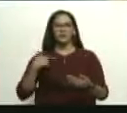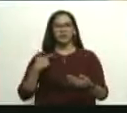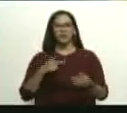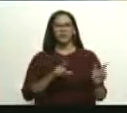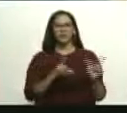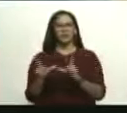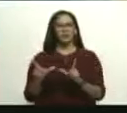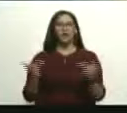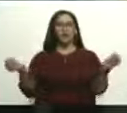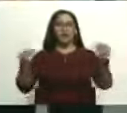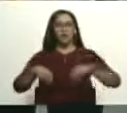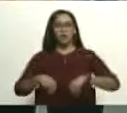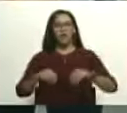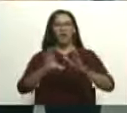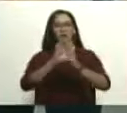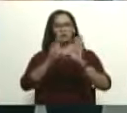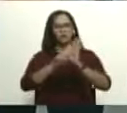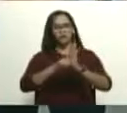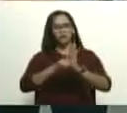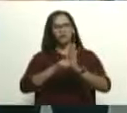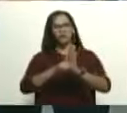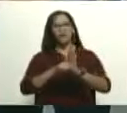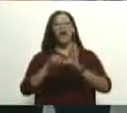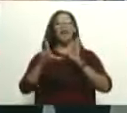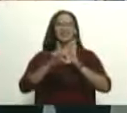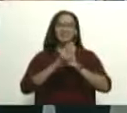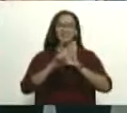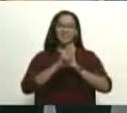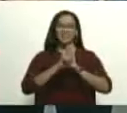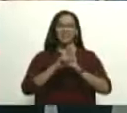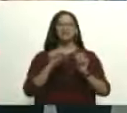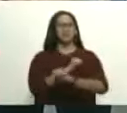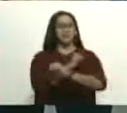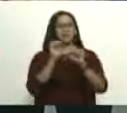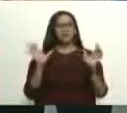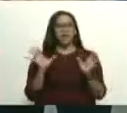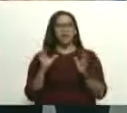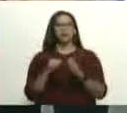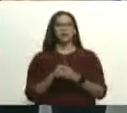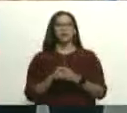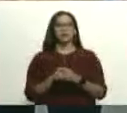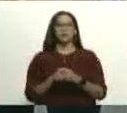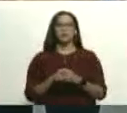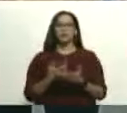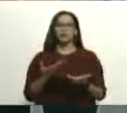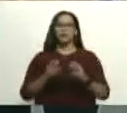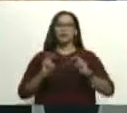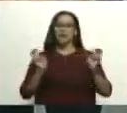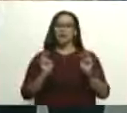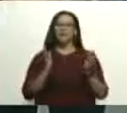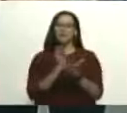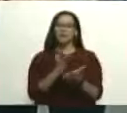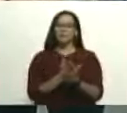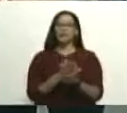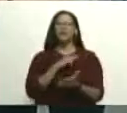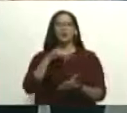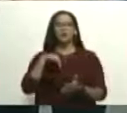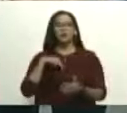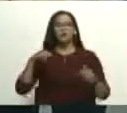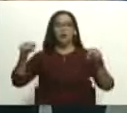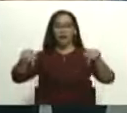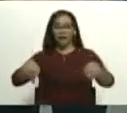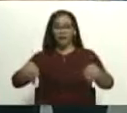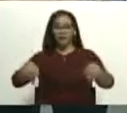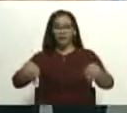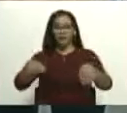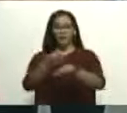previstos, ajustados a la Constitución, a las leyes, y por supuesto con la premisa siempre que nosotros, acá, el